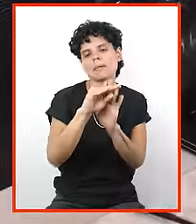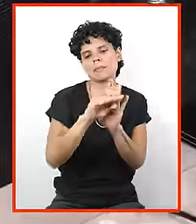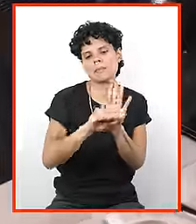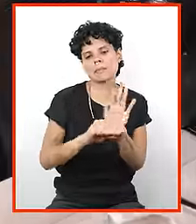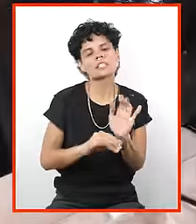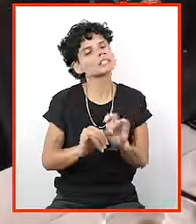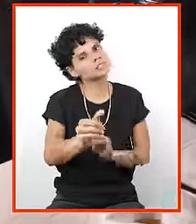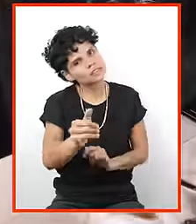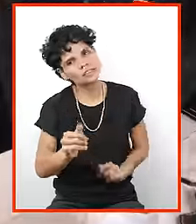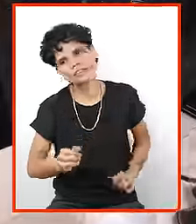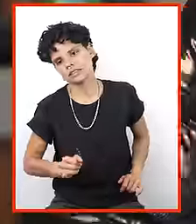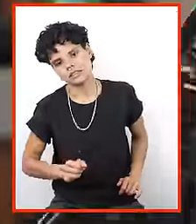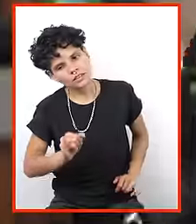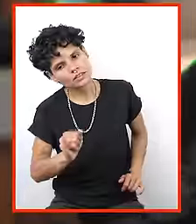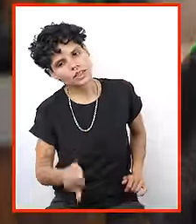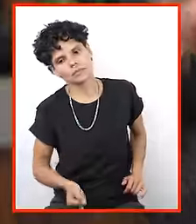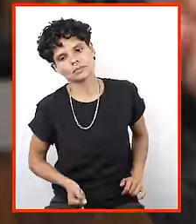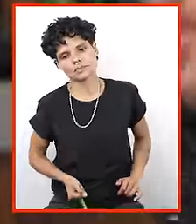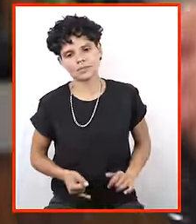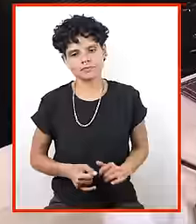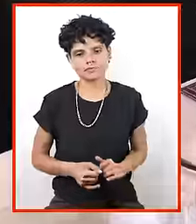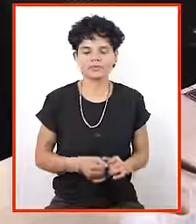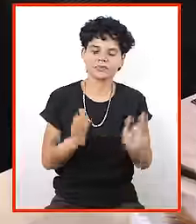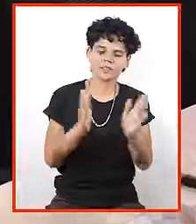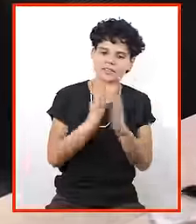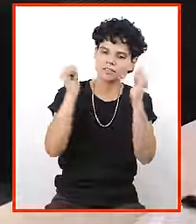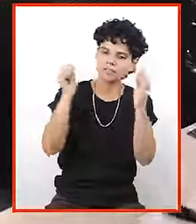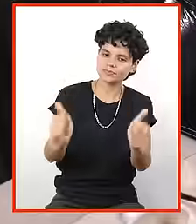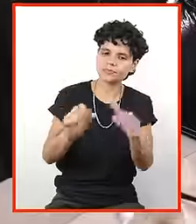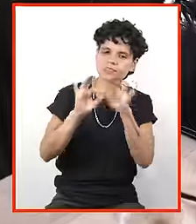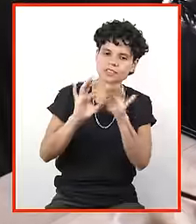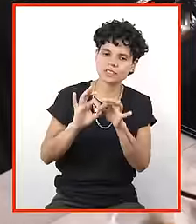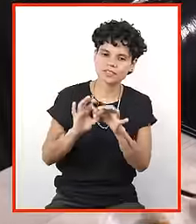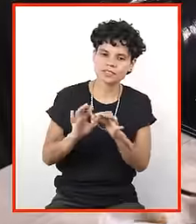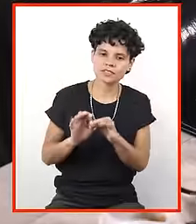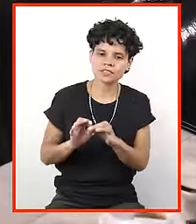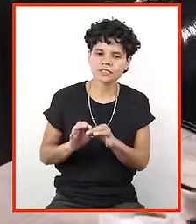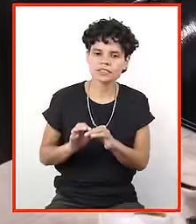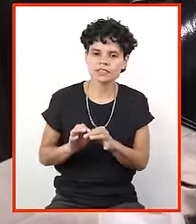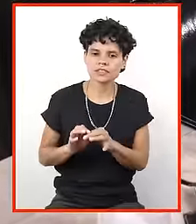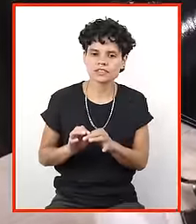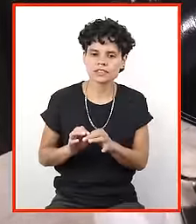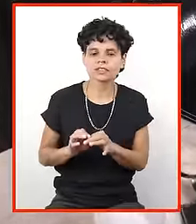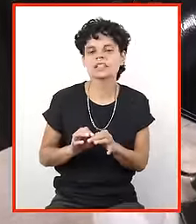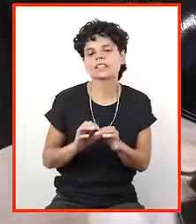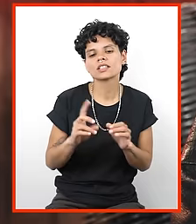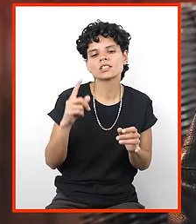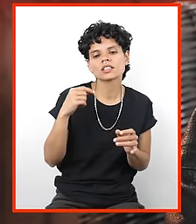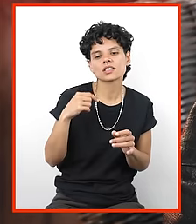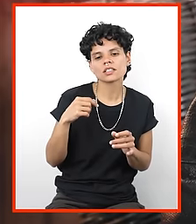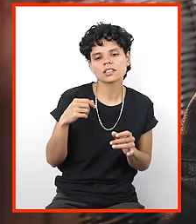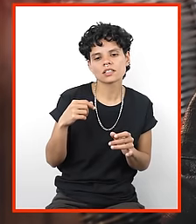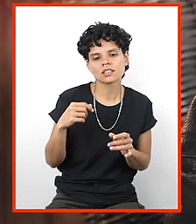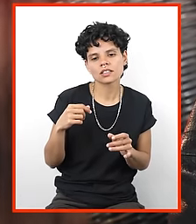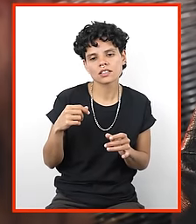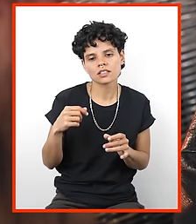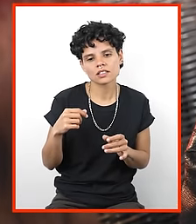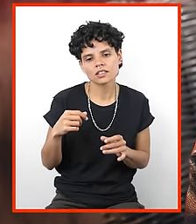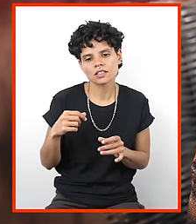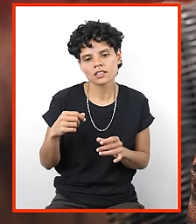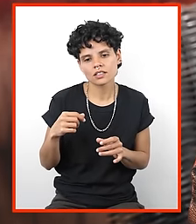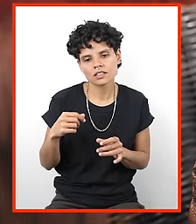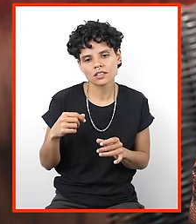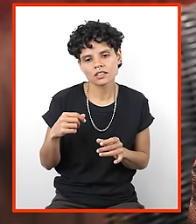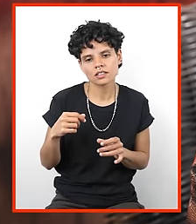Tienen que haber ciertas condiciones. Sí. Ahí está. Muchas gracias, Arzu. Oye, no le echen aceite a propósito ni vaselina a la cuchara para que falle, ¿eh?